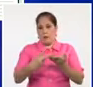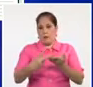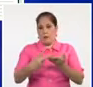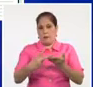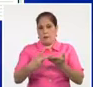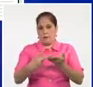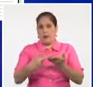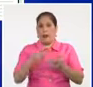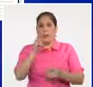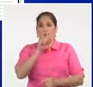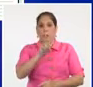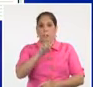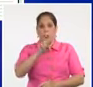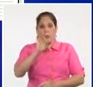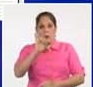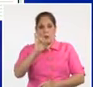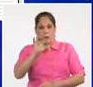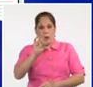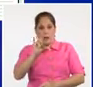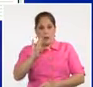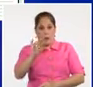a